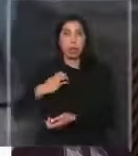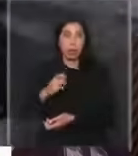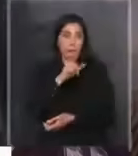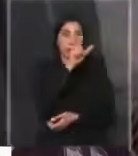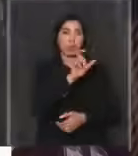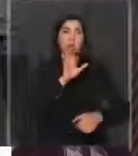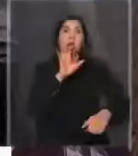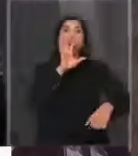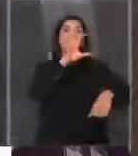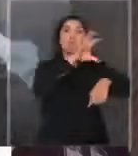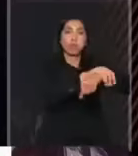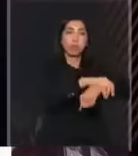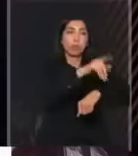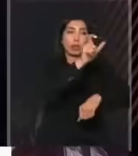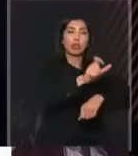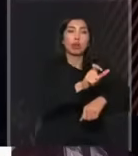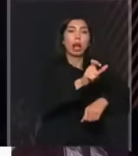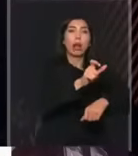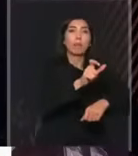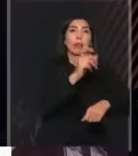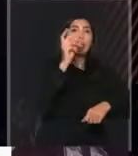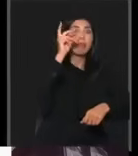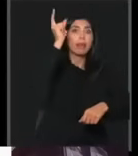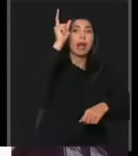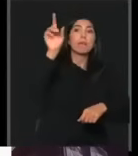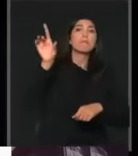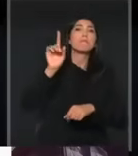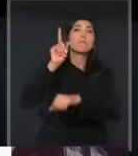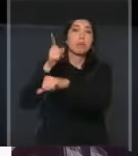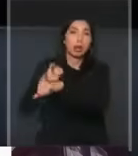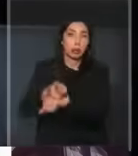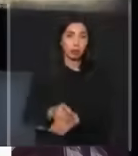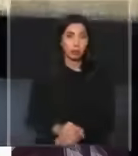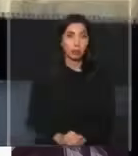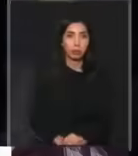autor intelectual del homicidio de Alejandro Correa Correa.